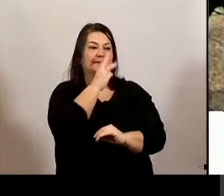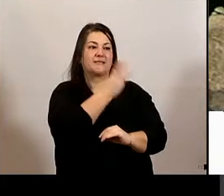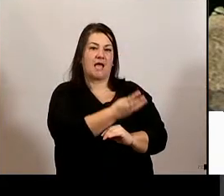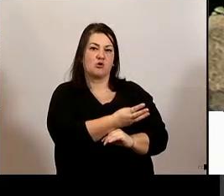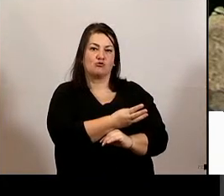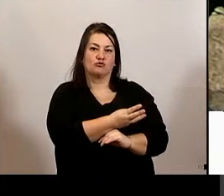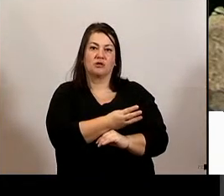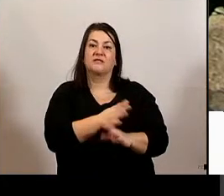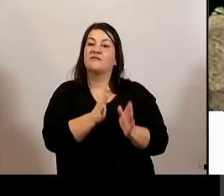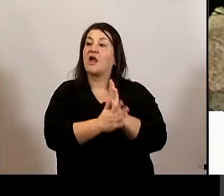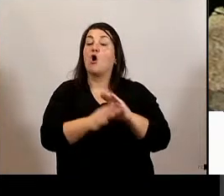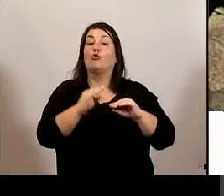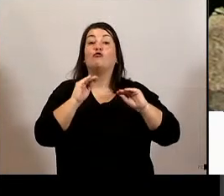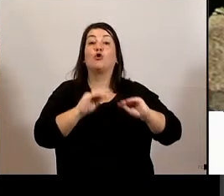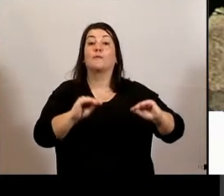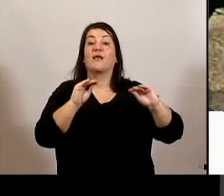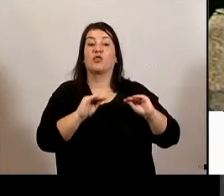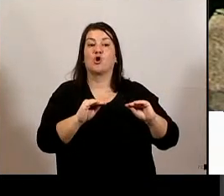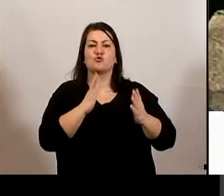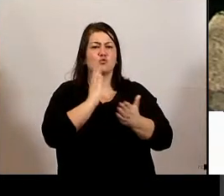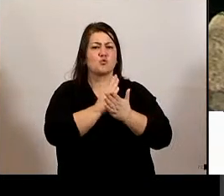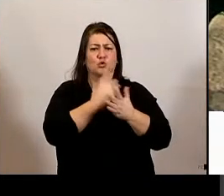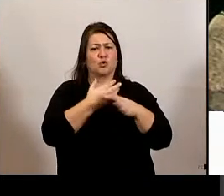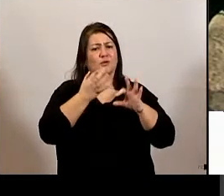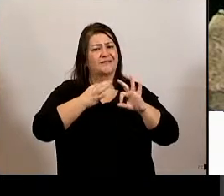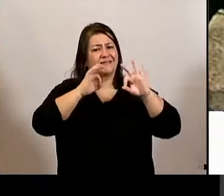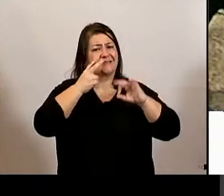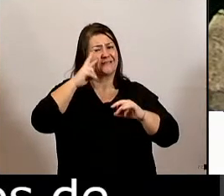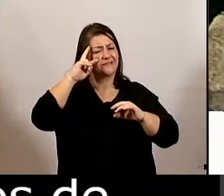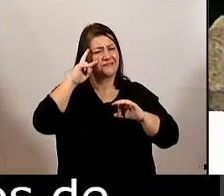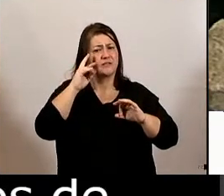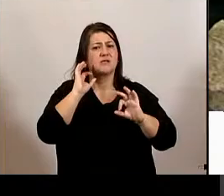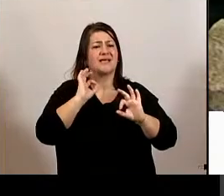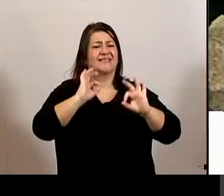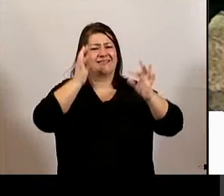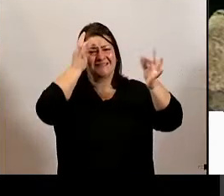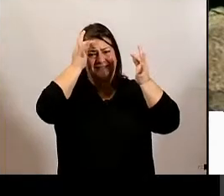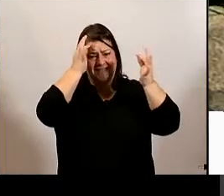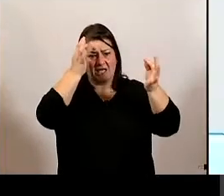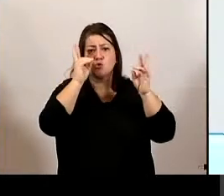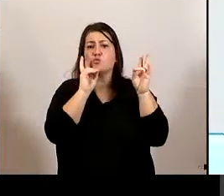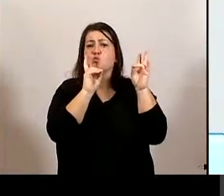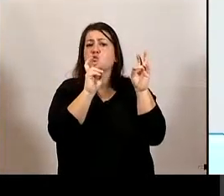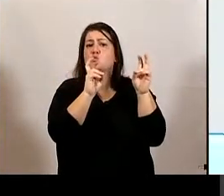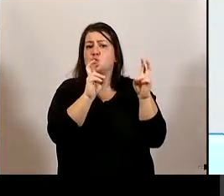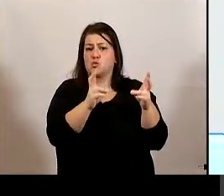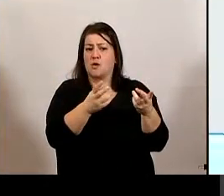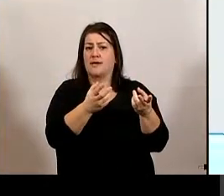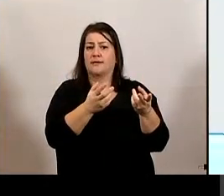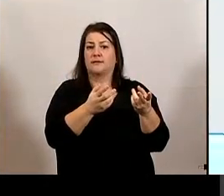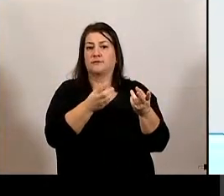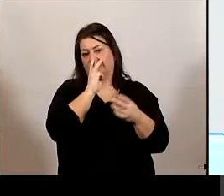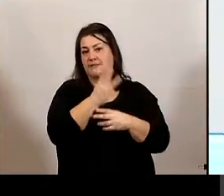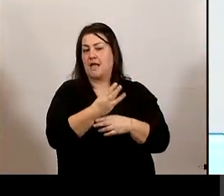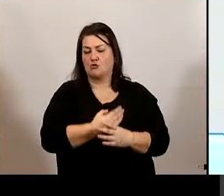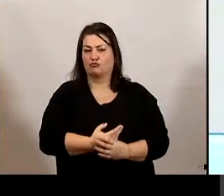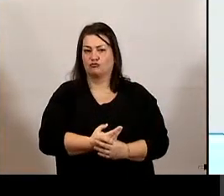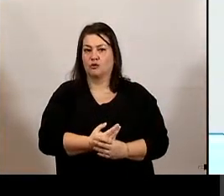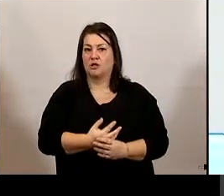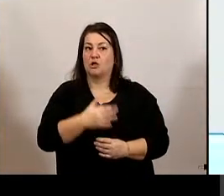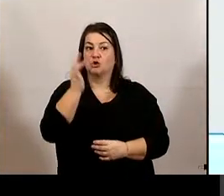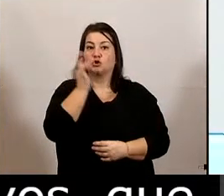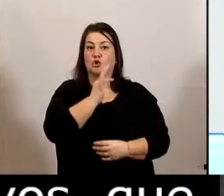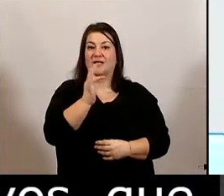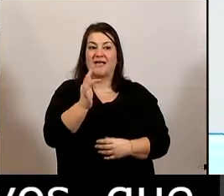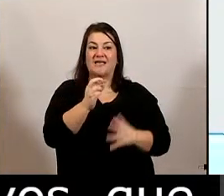Son formaciones, son cursos muy específicos, muy concretos, nuevos además que no se han dado nunca y son 3 años. Sí. Son